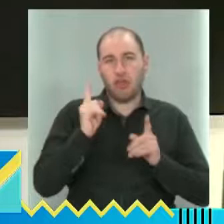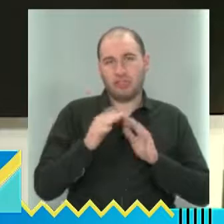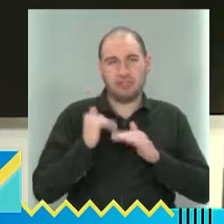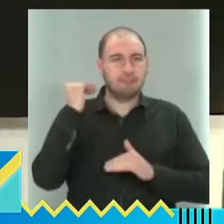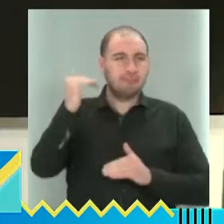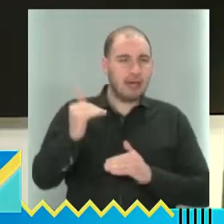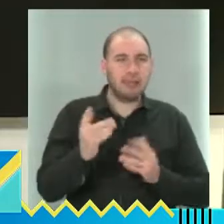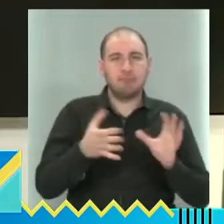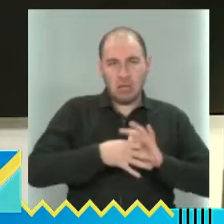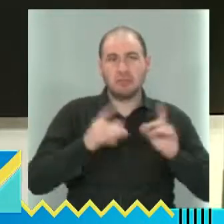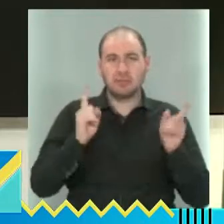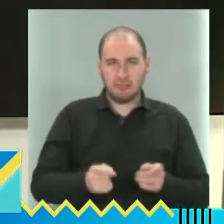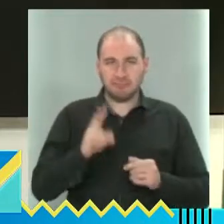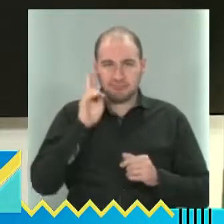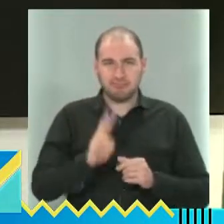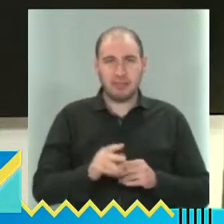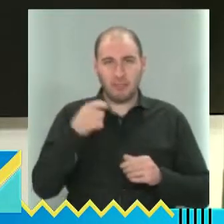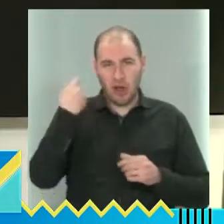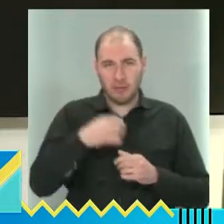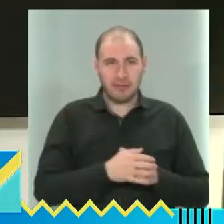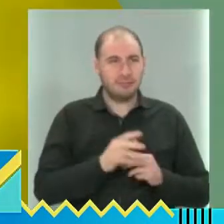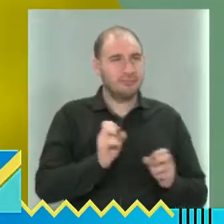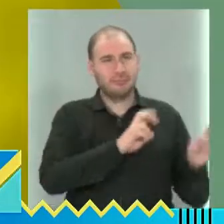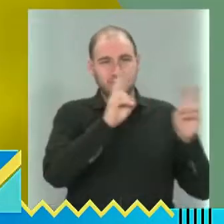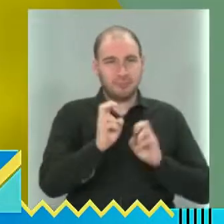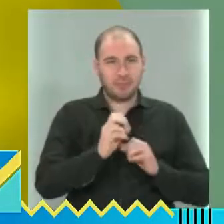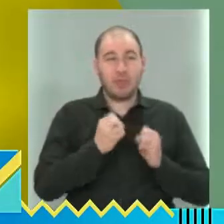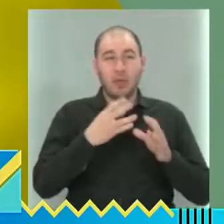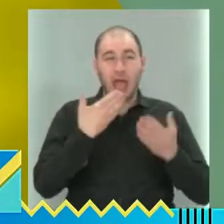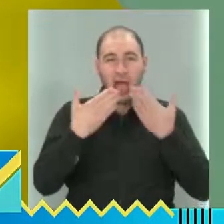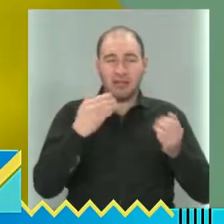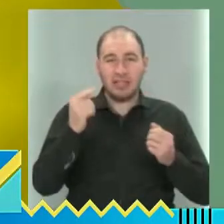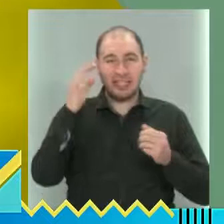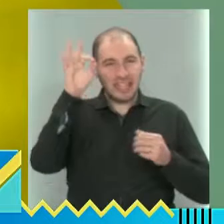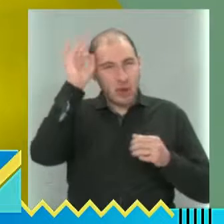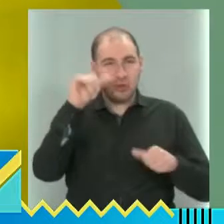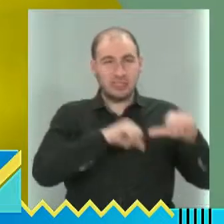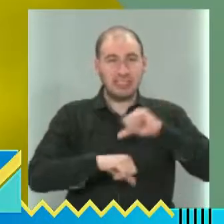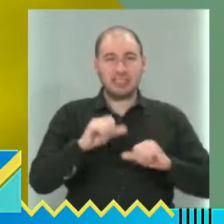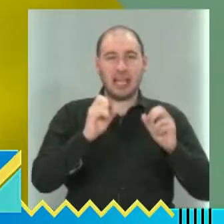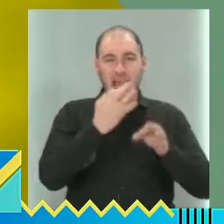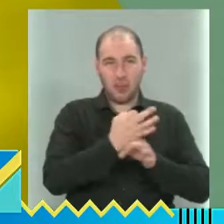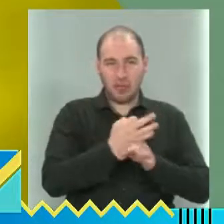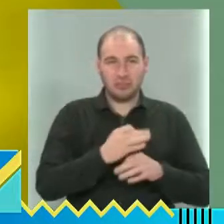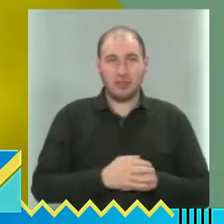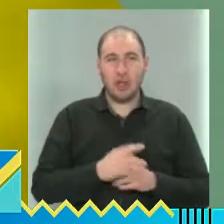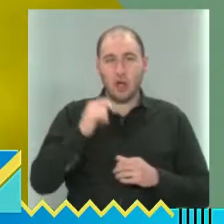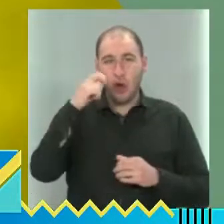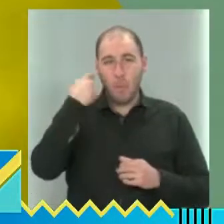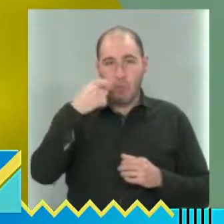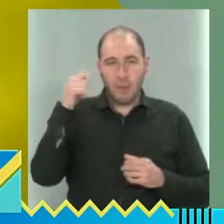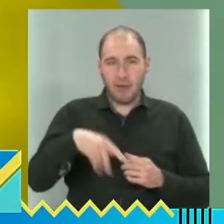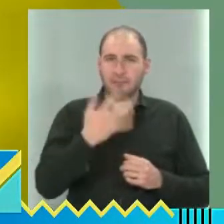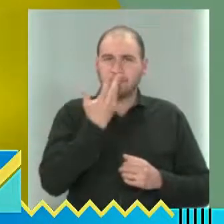se generan vínculos, eso también lo pudimos ver a través del programa. Pasamos al siguiente porque vamos a hablar de neurociencias y educación, y en este programa la verdad que